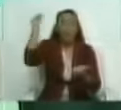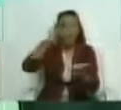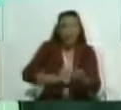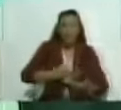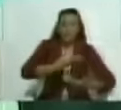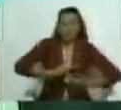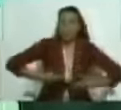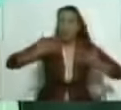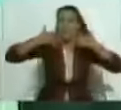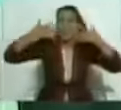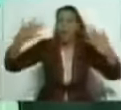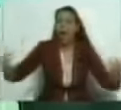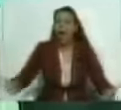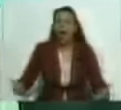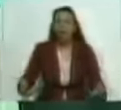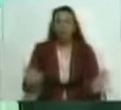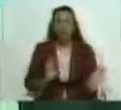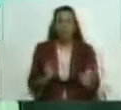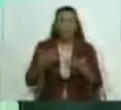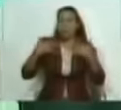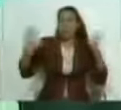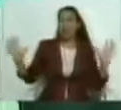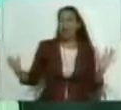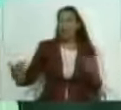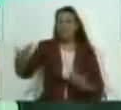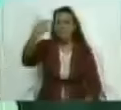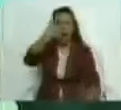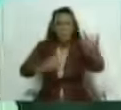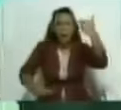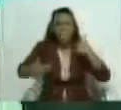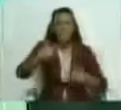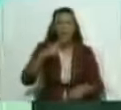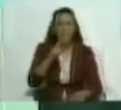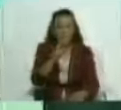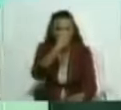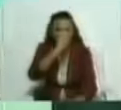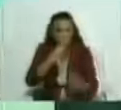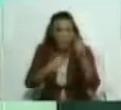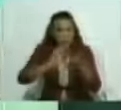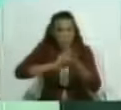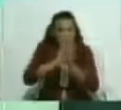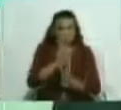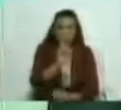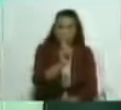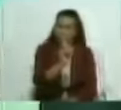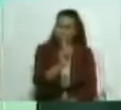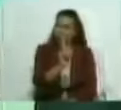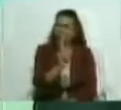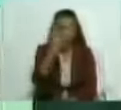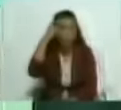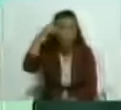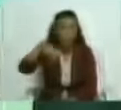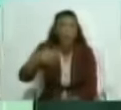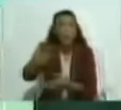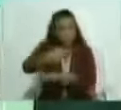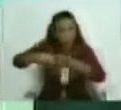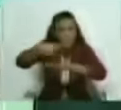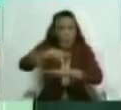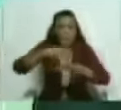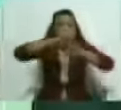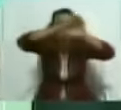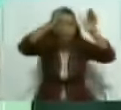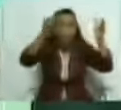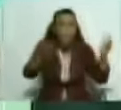aquí a decirles, en lo que salgas te fusilo, en lo que salgas te extingo. Los que hoy son gobierno, la cúpula que